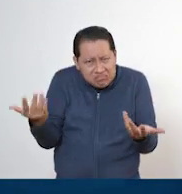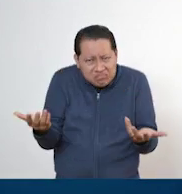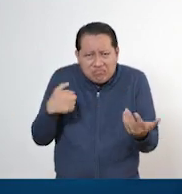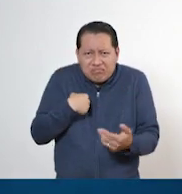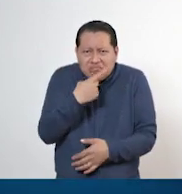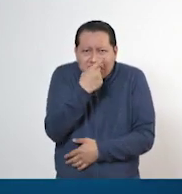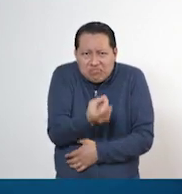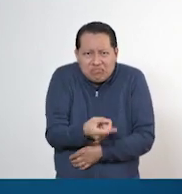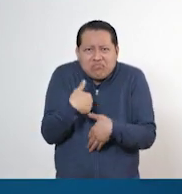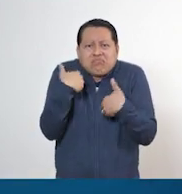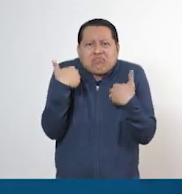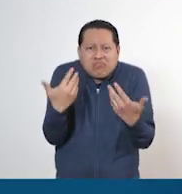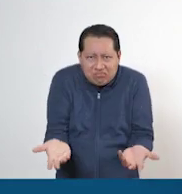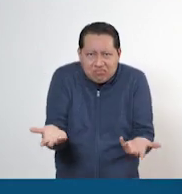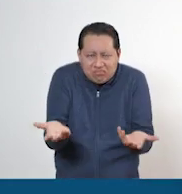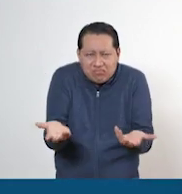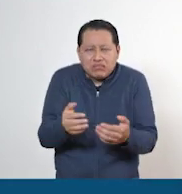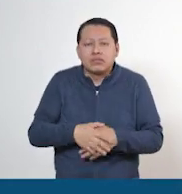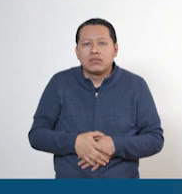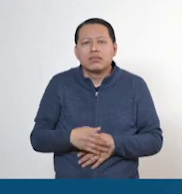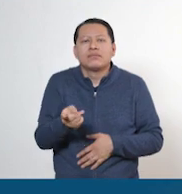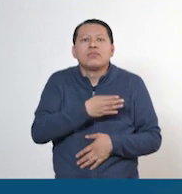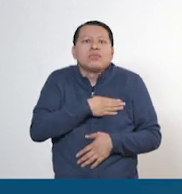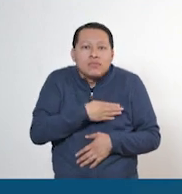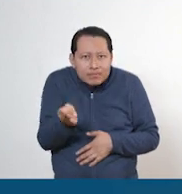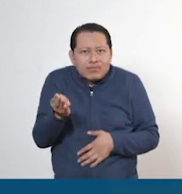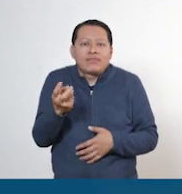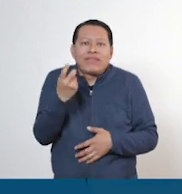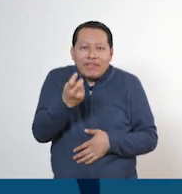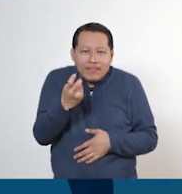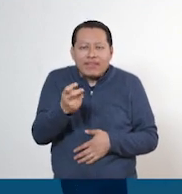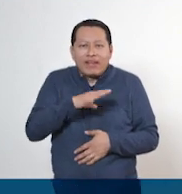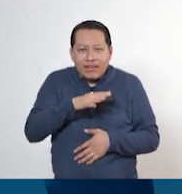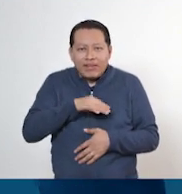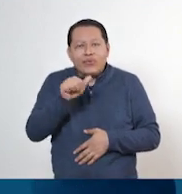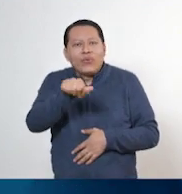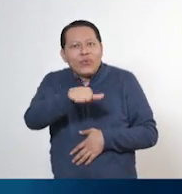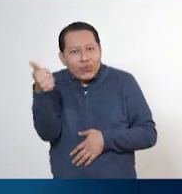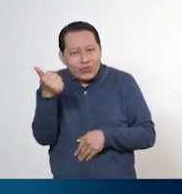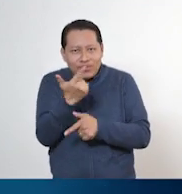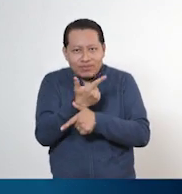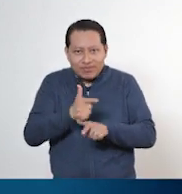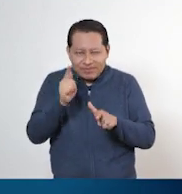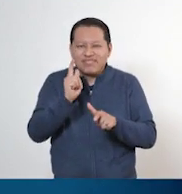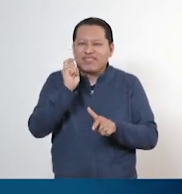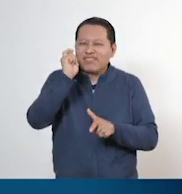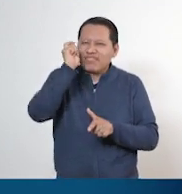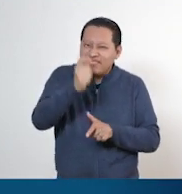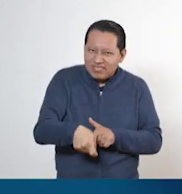don Leopoldo. Ah, bueno, pues para eso tienes otra libertad. ¿Otra? Que es, pero,